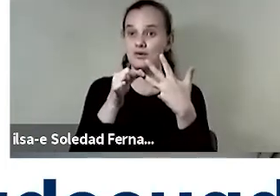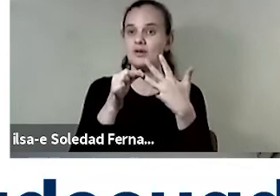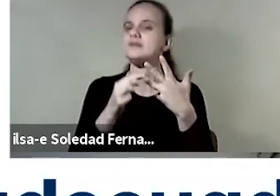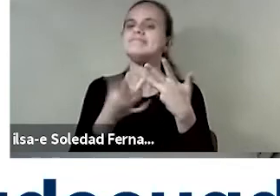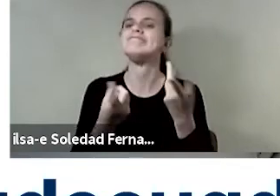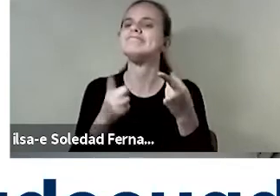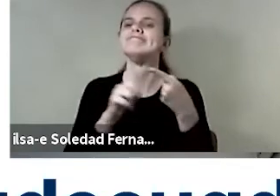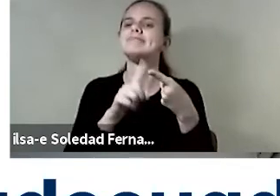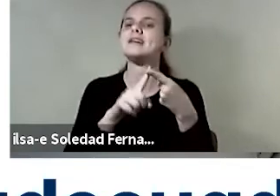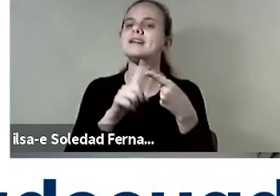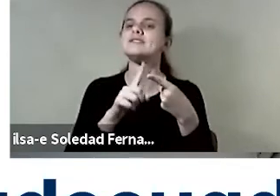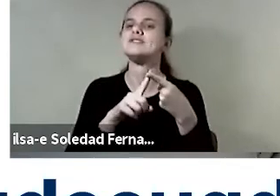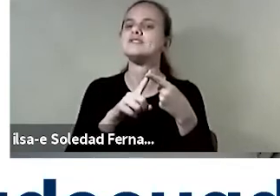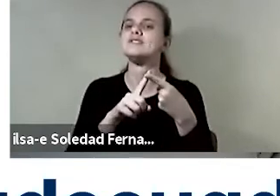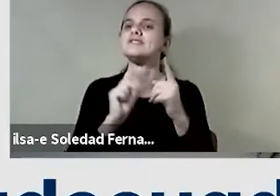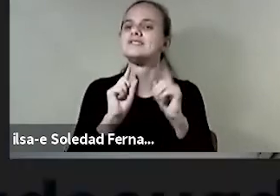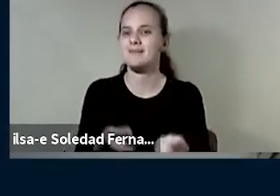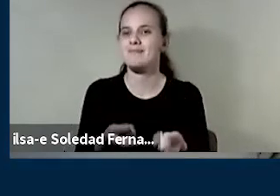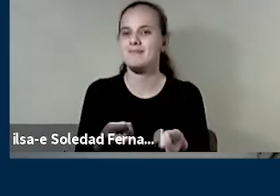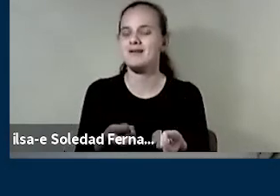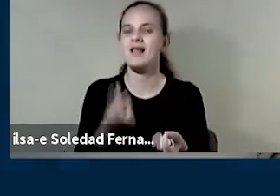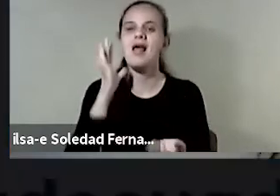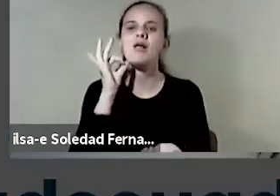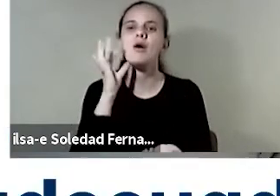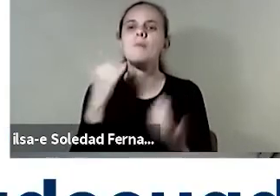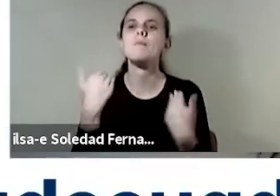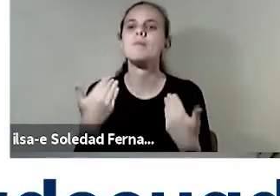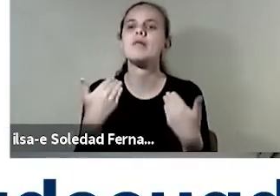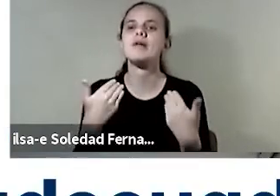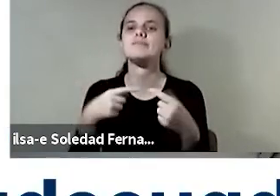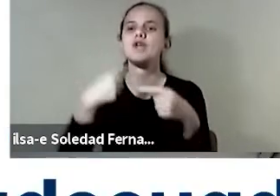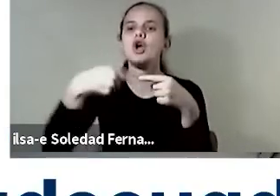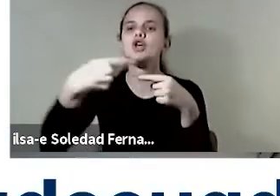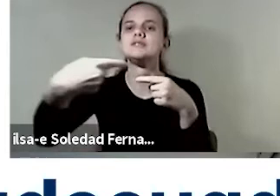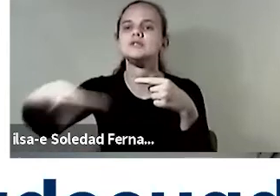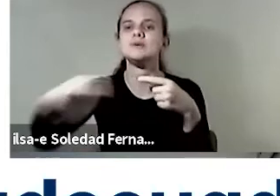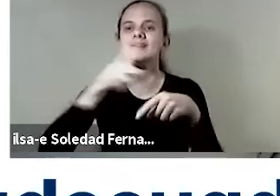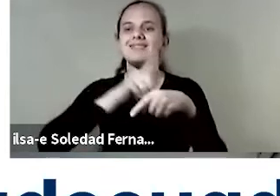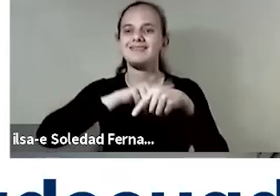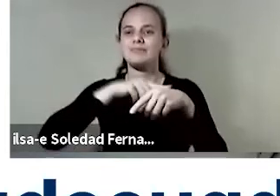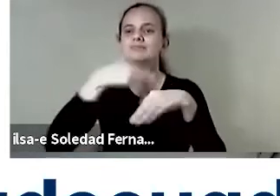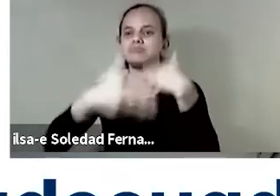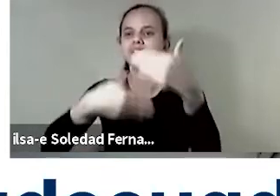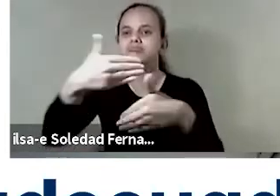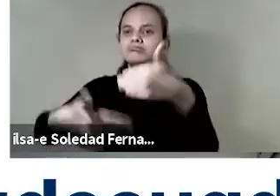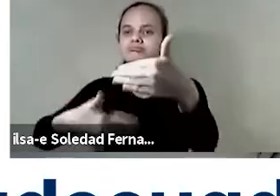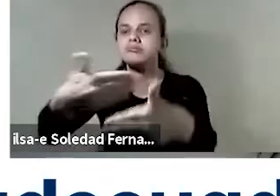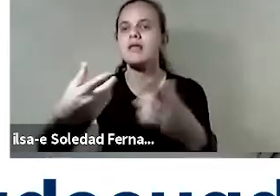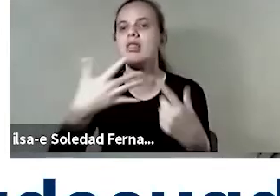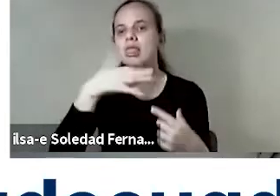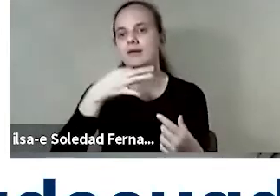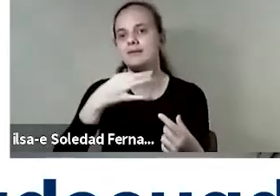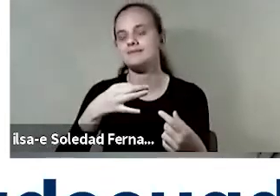personas. Este cuarto principio tiene que ver con lo que charlábamos de la escalabilidad, ¿no? De que algo